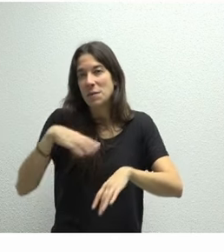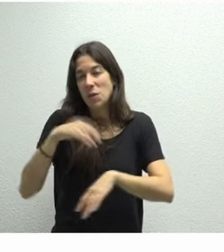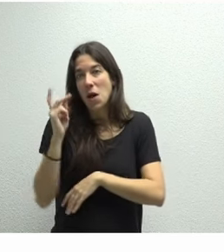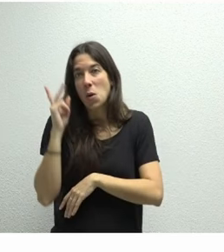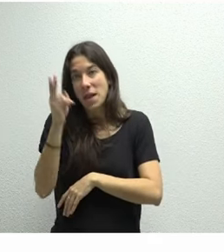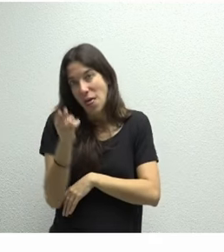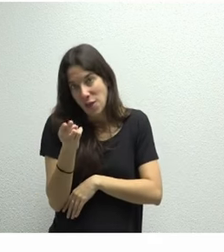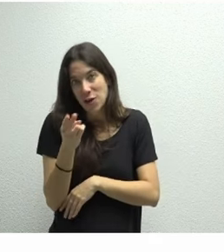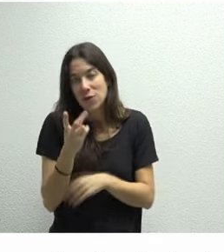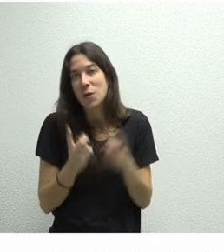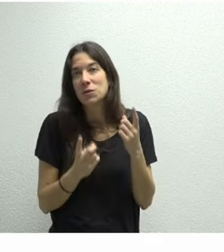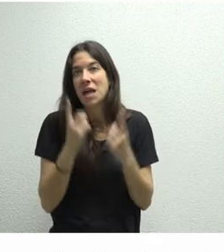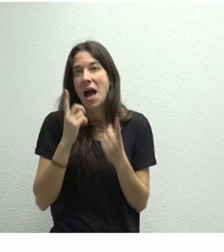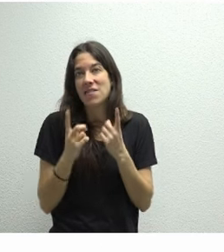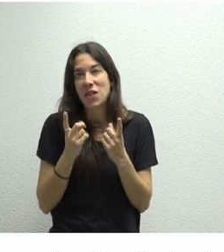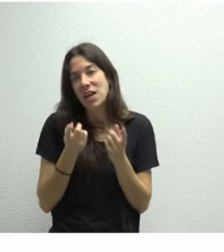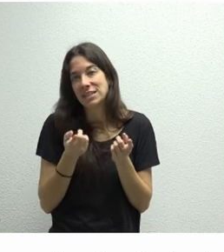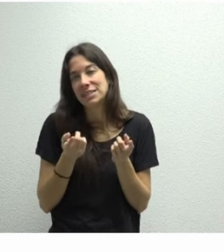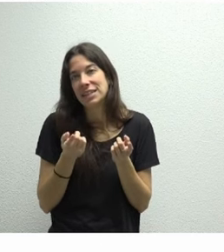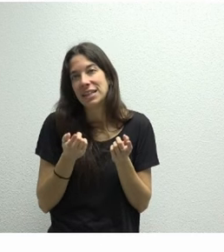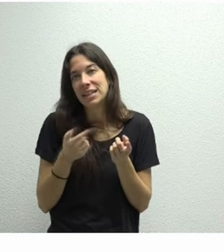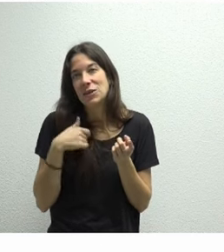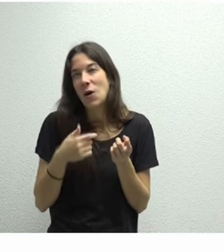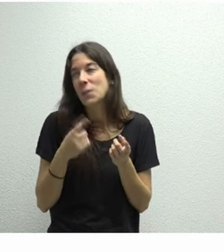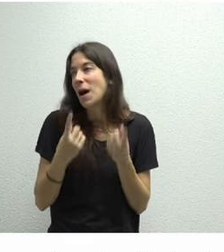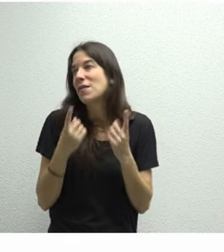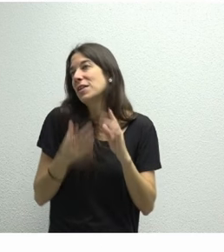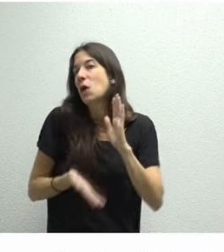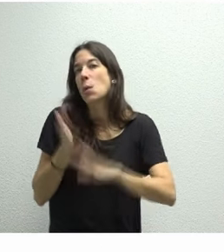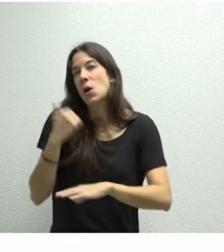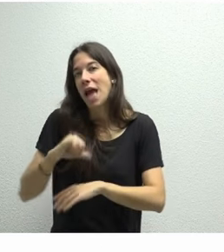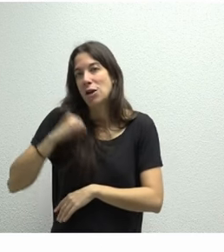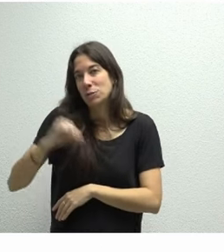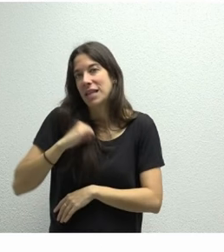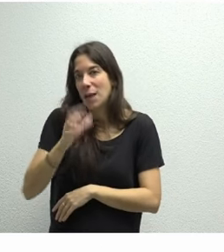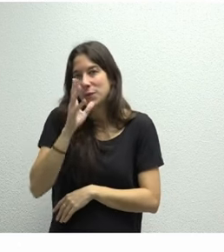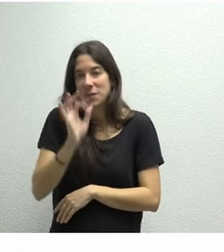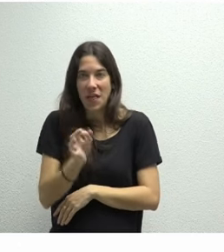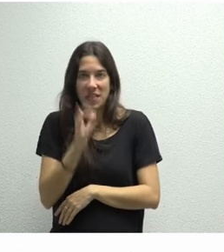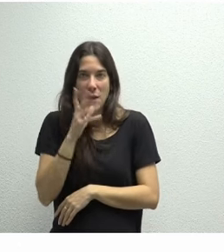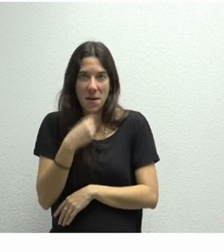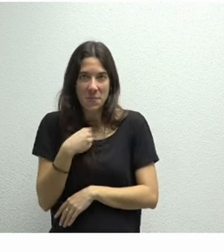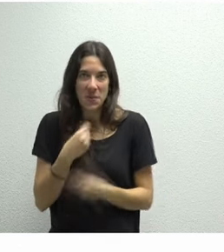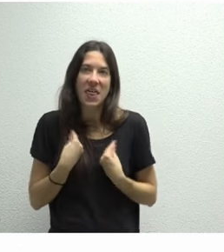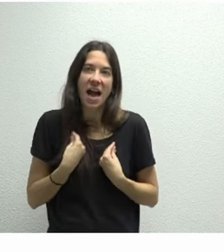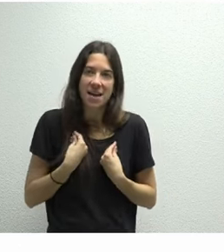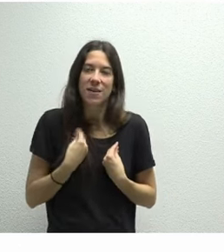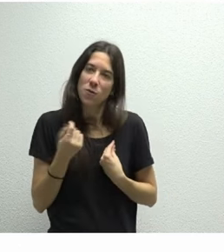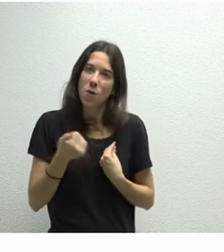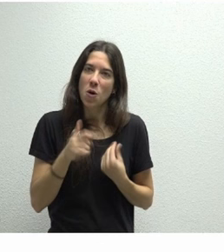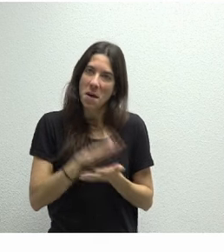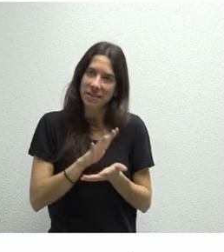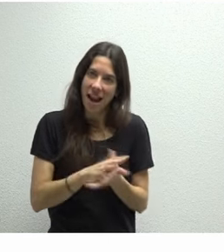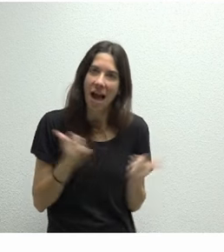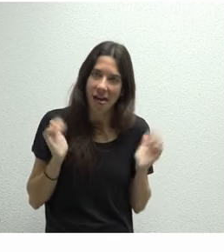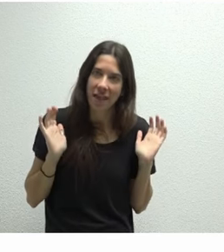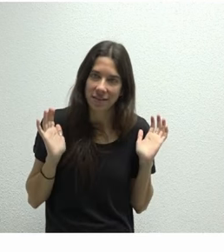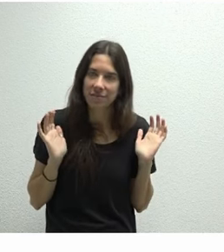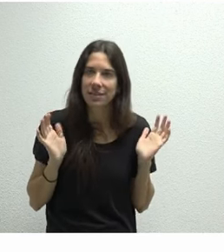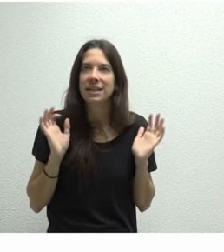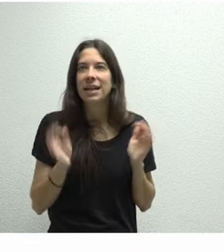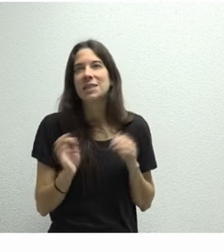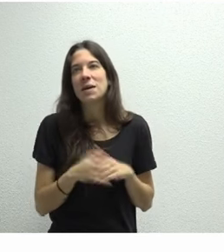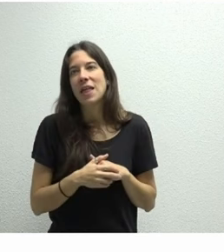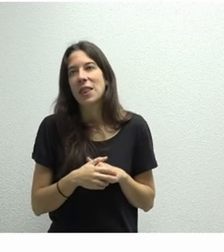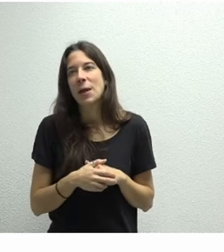añoro no clasi volver un poco al hospital porque mi vida era un poco más relajada os lo aseguro eh A pesar de lo que significaba la jefatura de